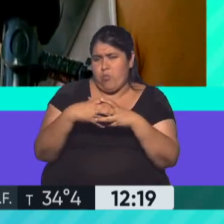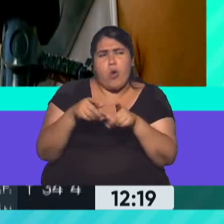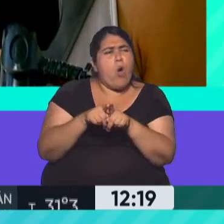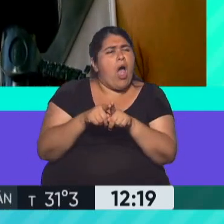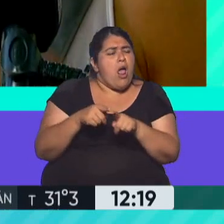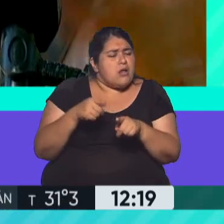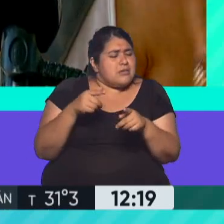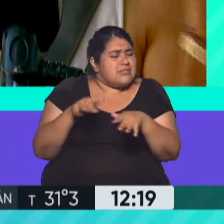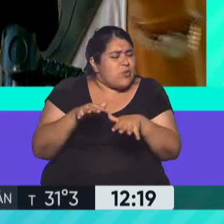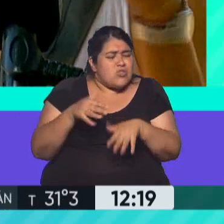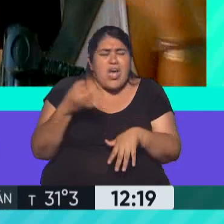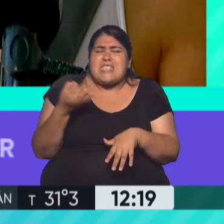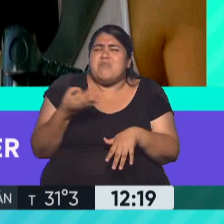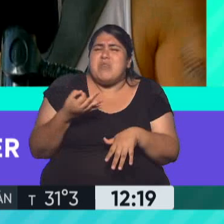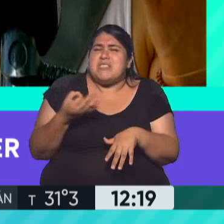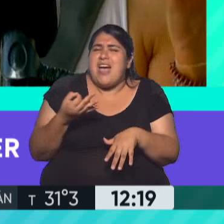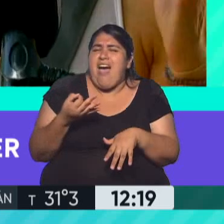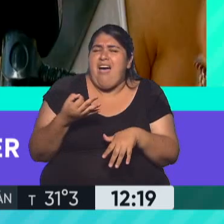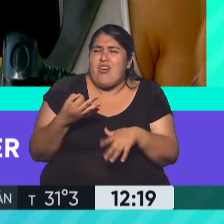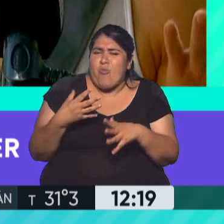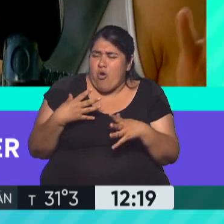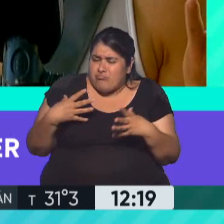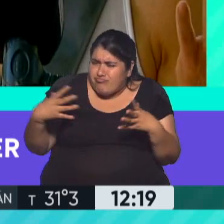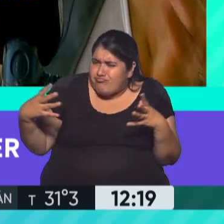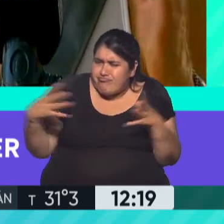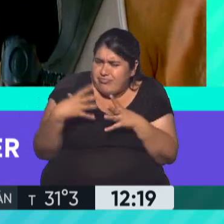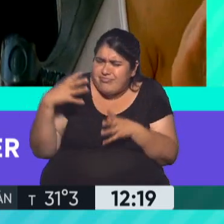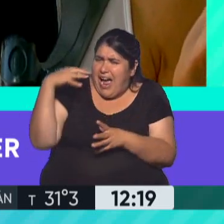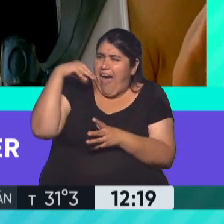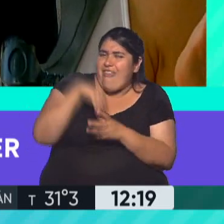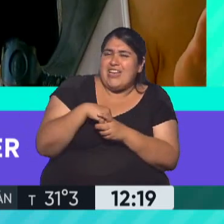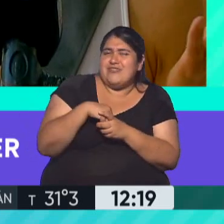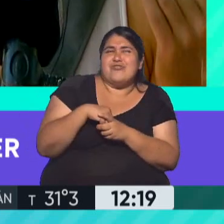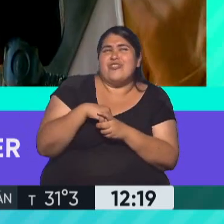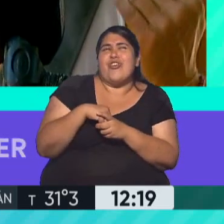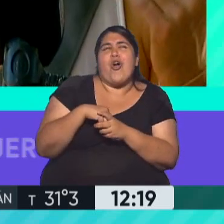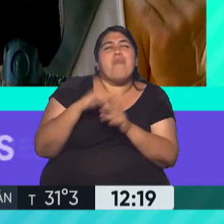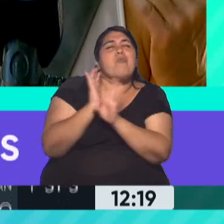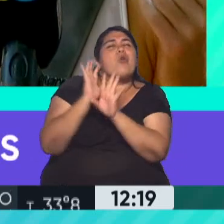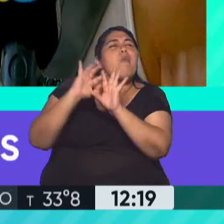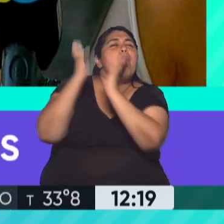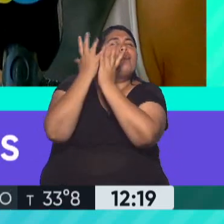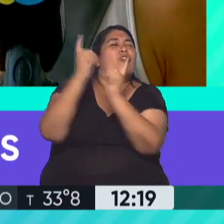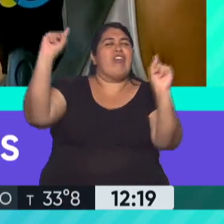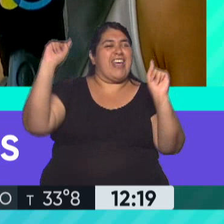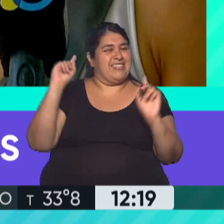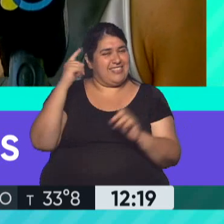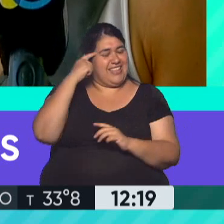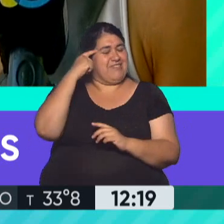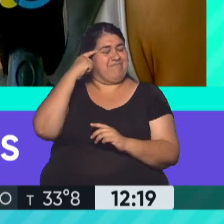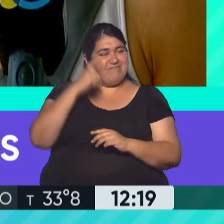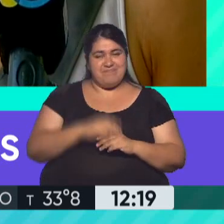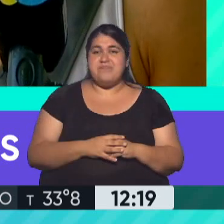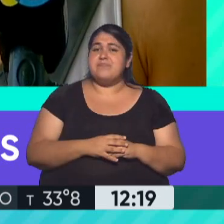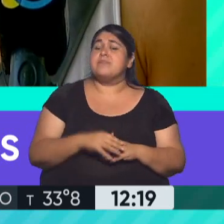muy especial, era algo como que nos englobaba y nos ponía en otro mundo, que no es este. ¿Cómo